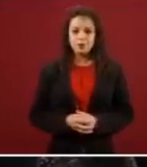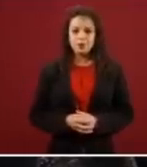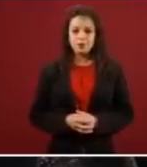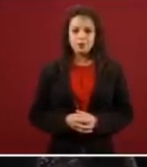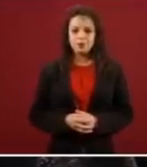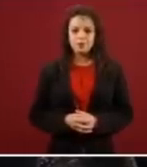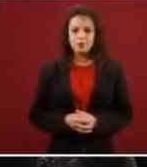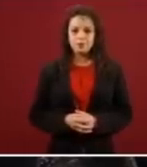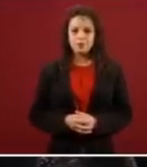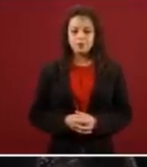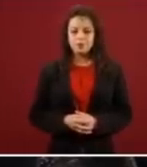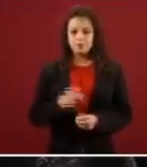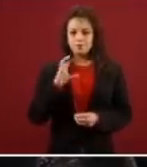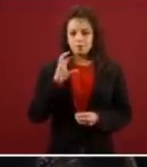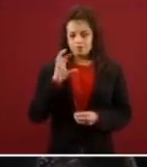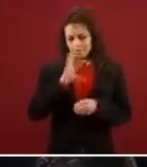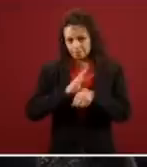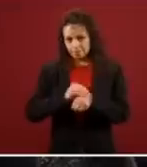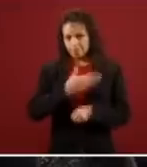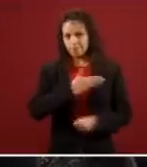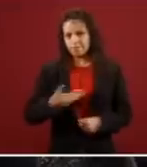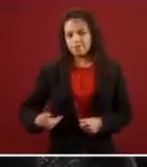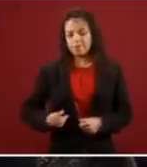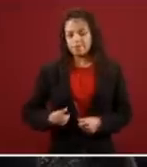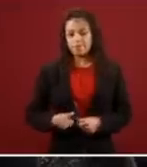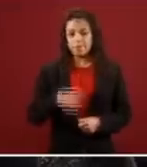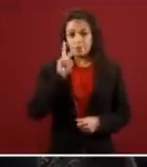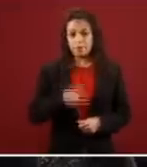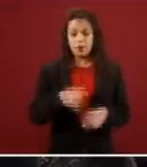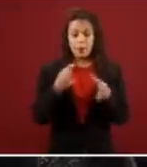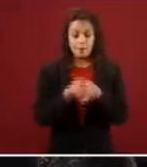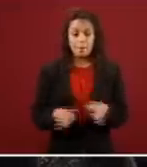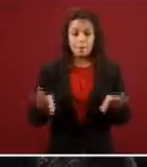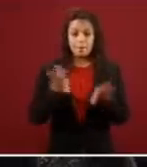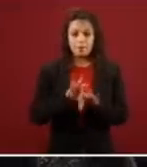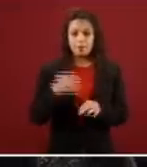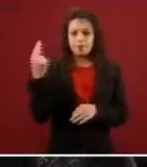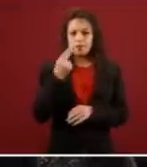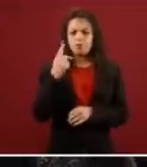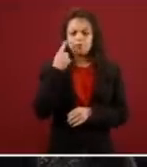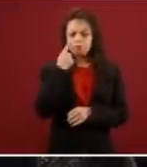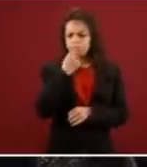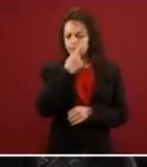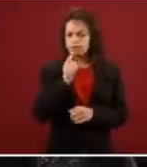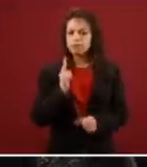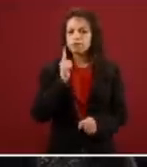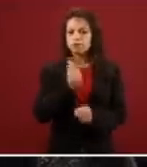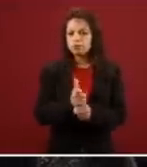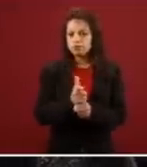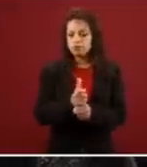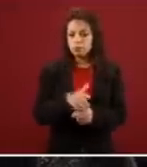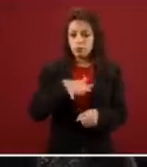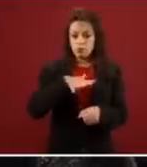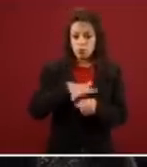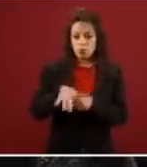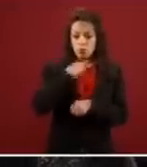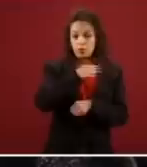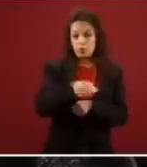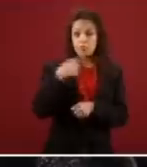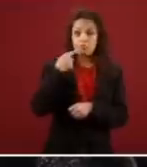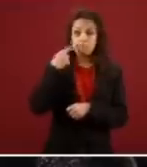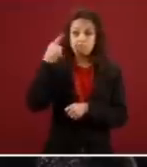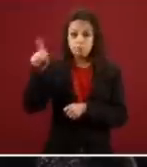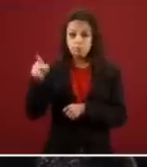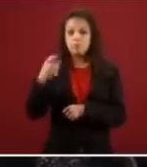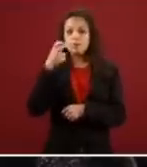Señor presidente, es muy importante el poder identificar en qué casos se persiguen los delitos por